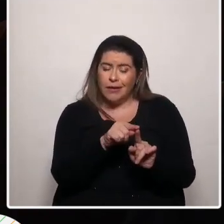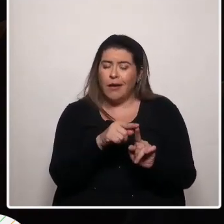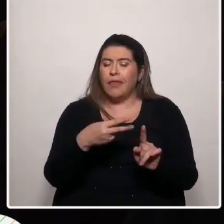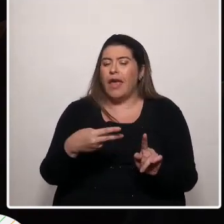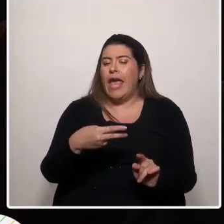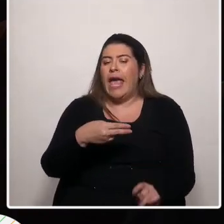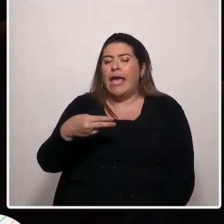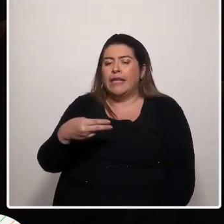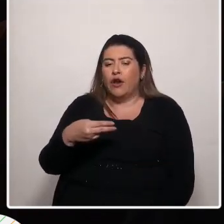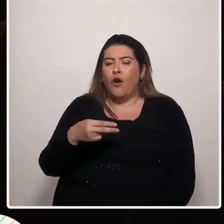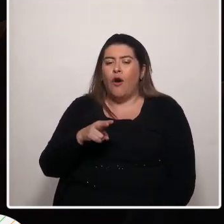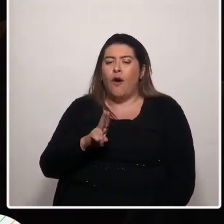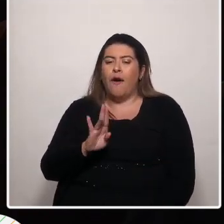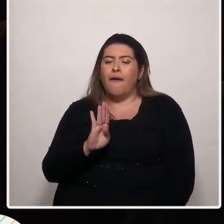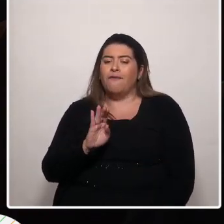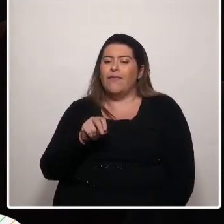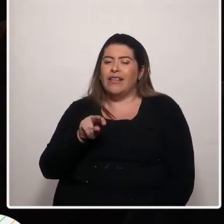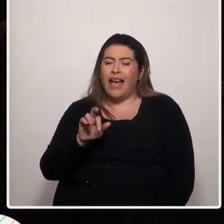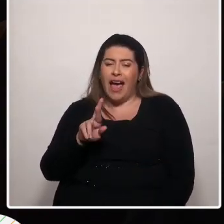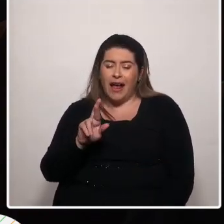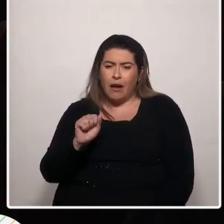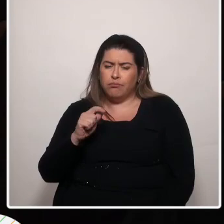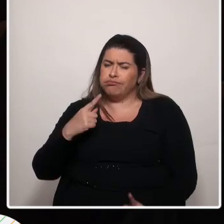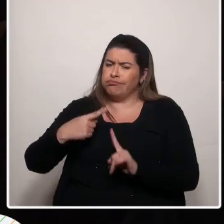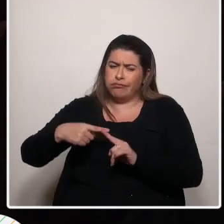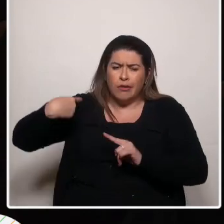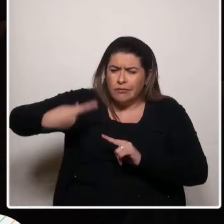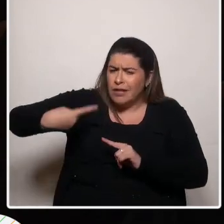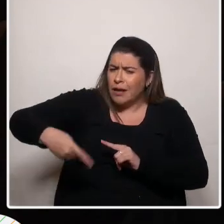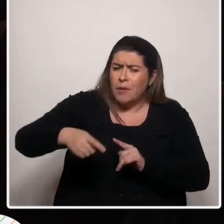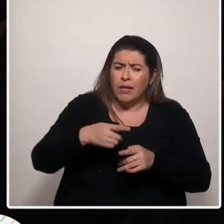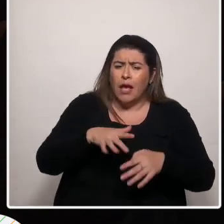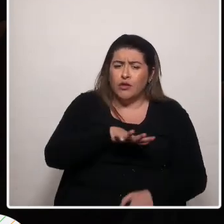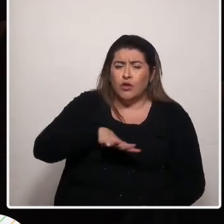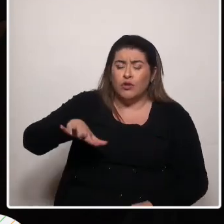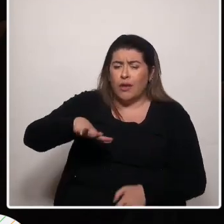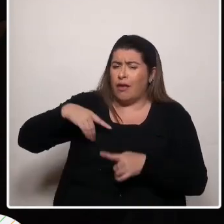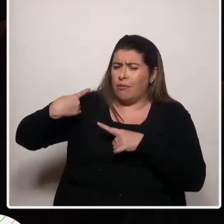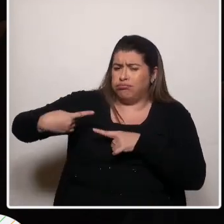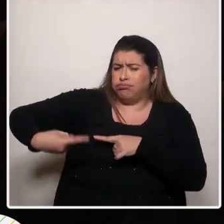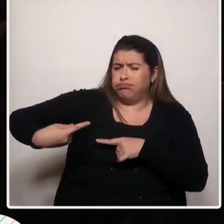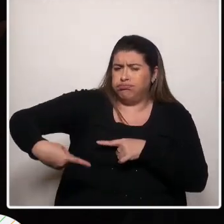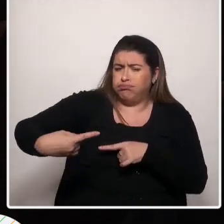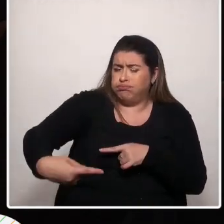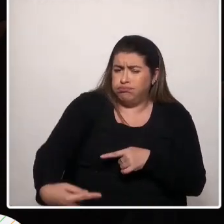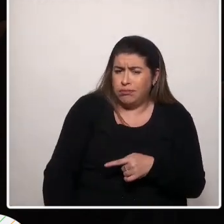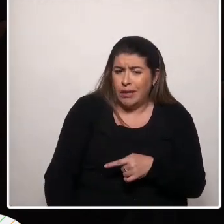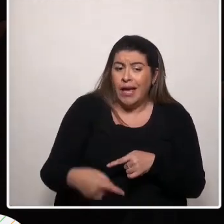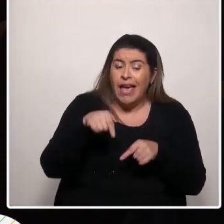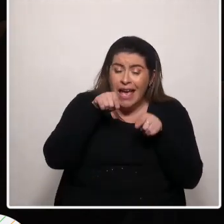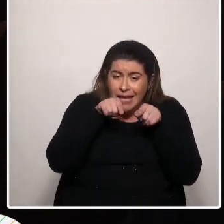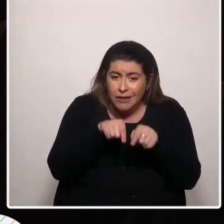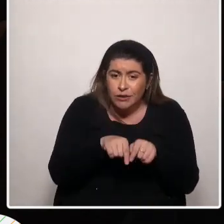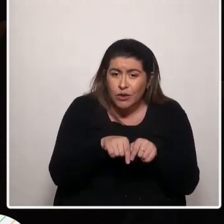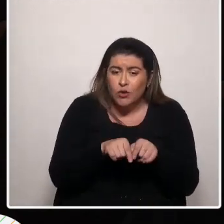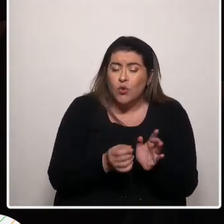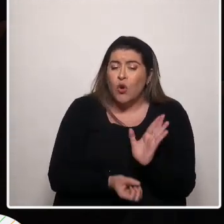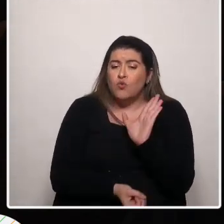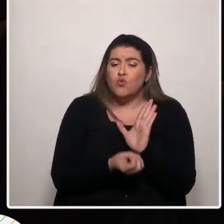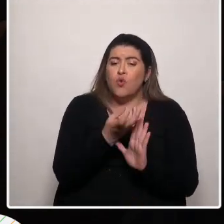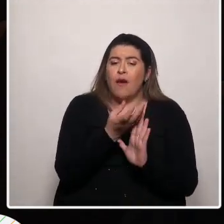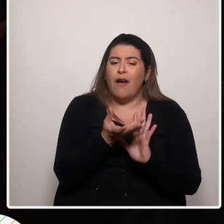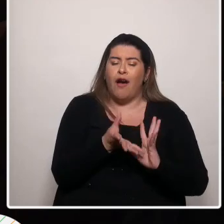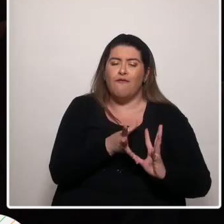heteronormada, binaria, que ha estado también imperando en nuestra sociedad, es lo que queremos de alguna manera establecer como nuevas formas